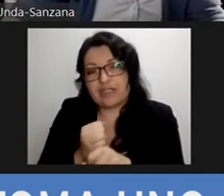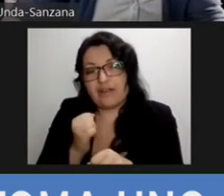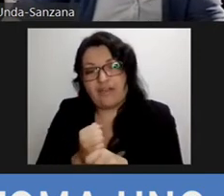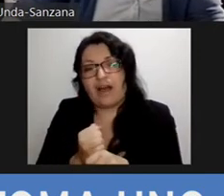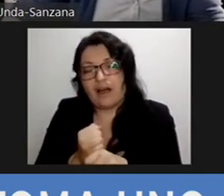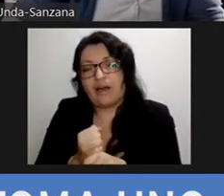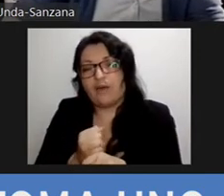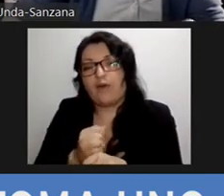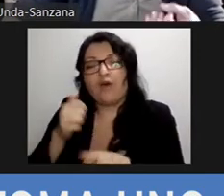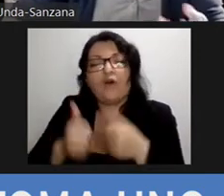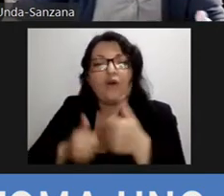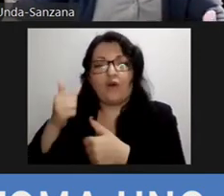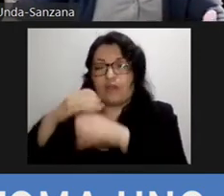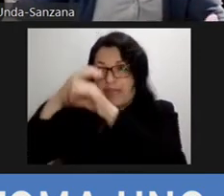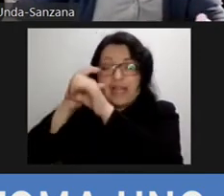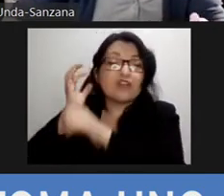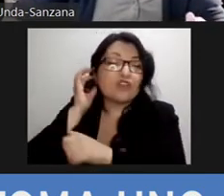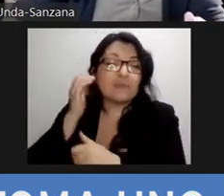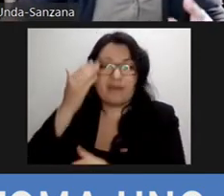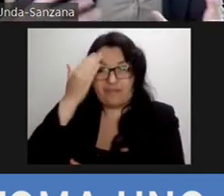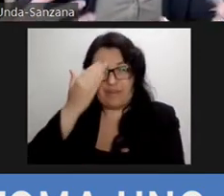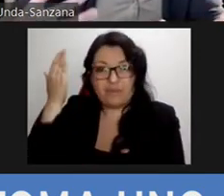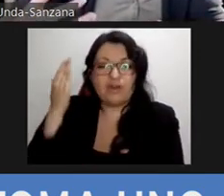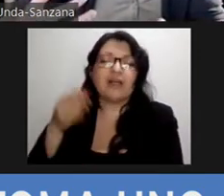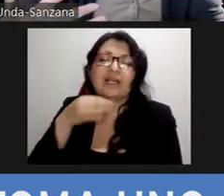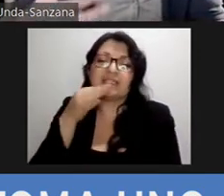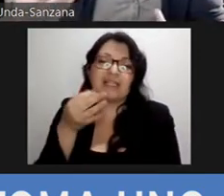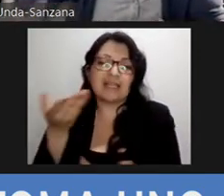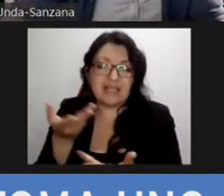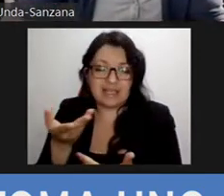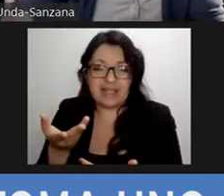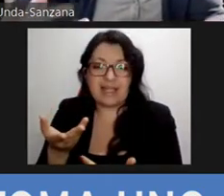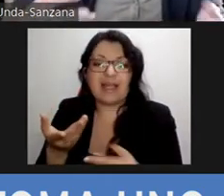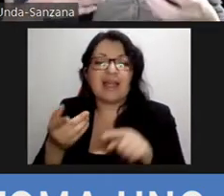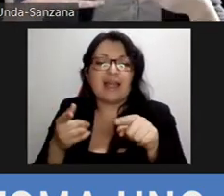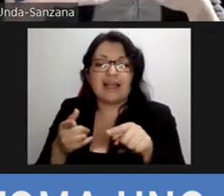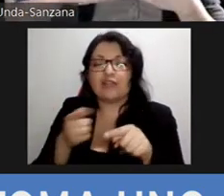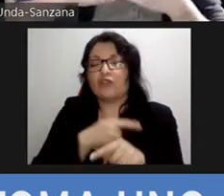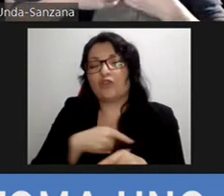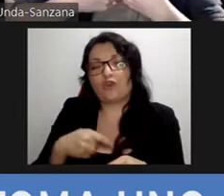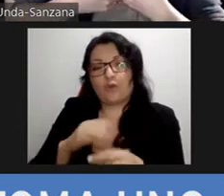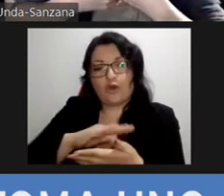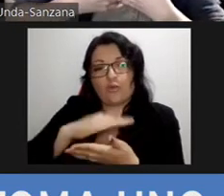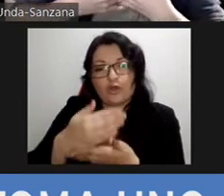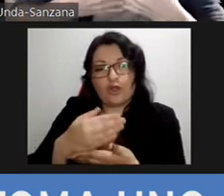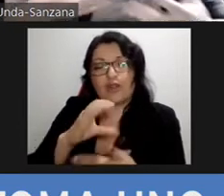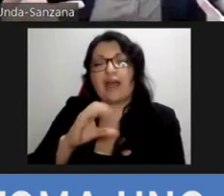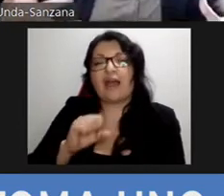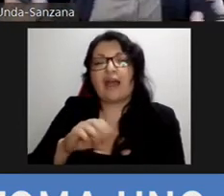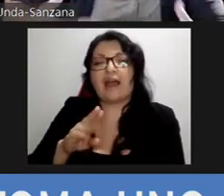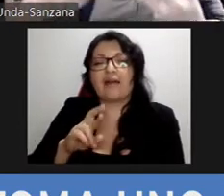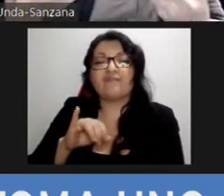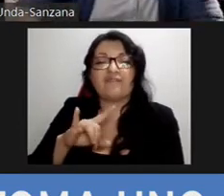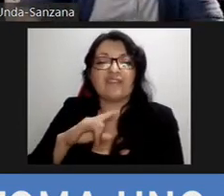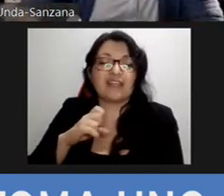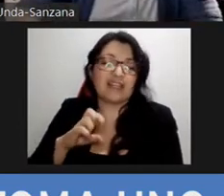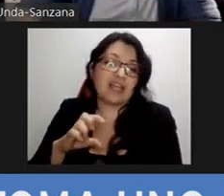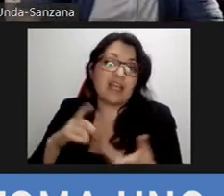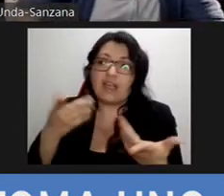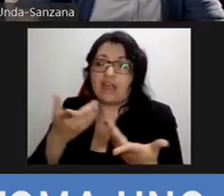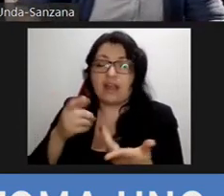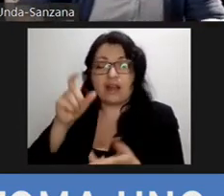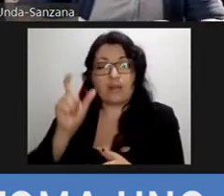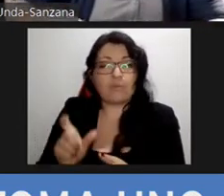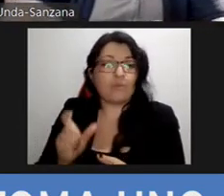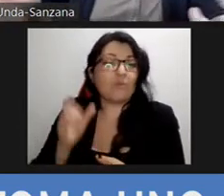algunas astrónomas famosas que fueron parte de lo que se llamó las computadoras de Cambridge, que fueron las primeras mujeres que pudieron